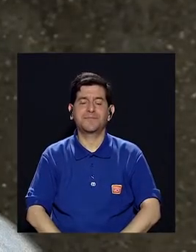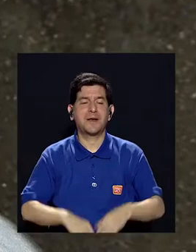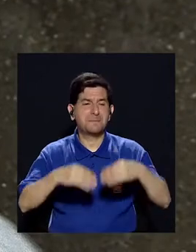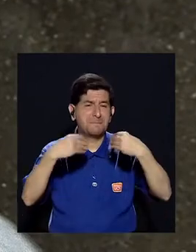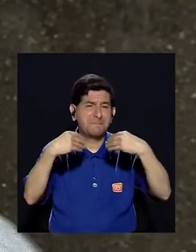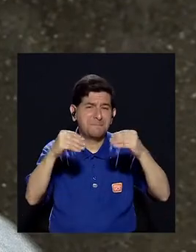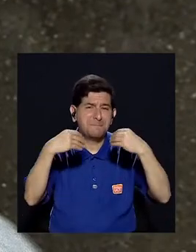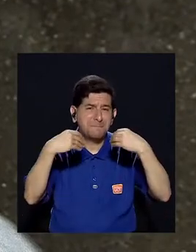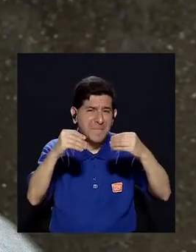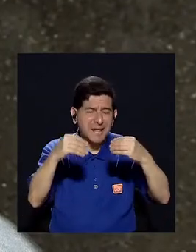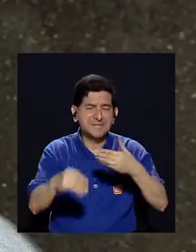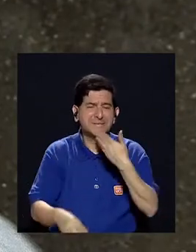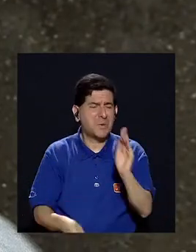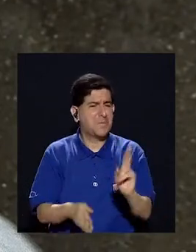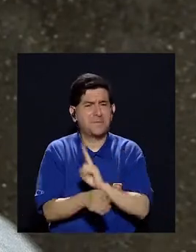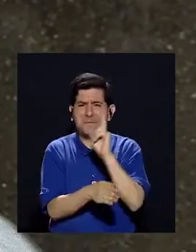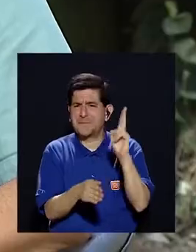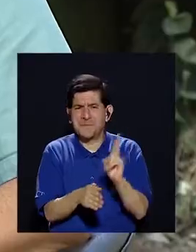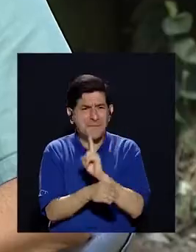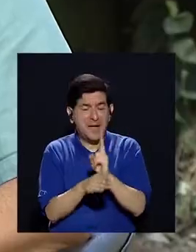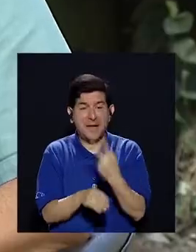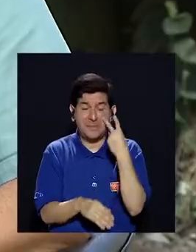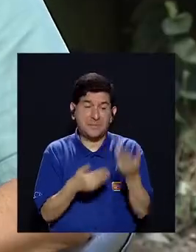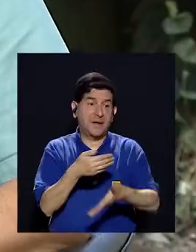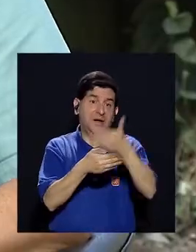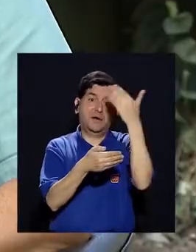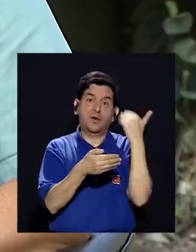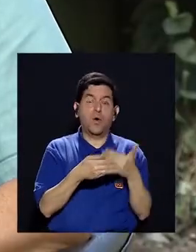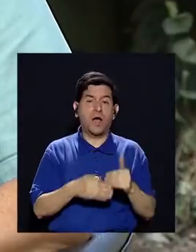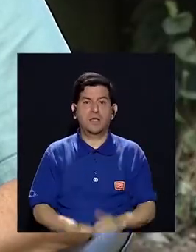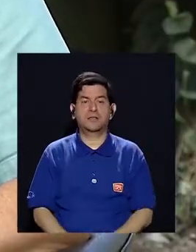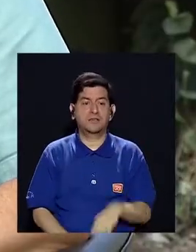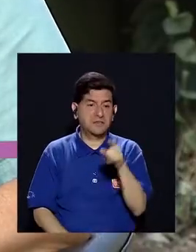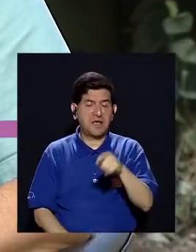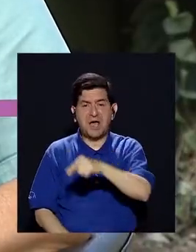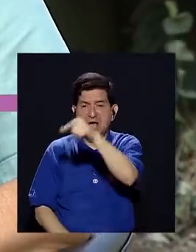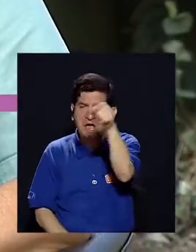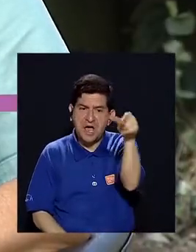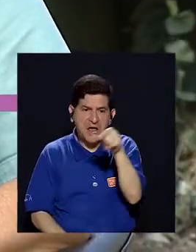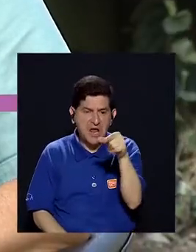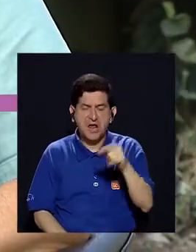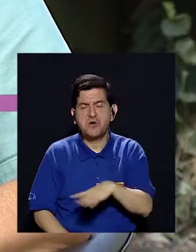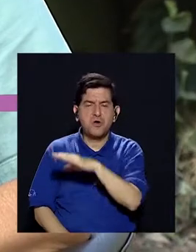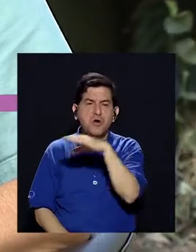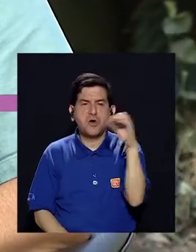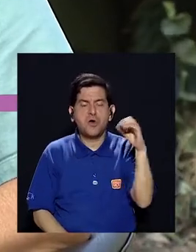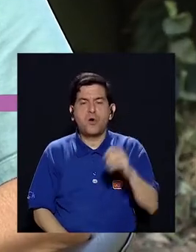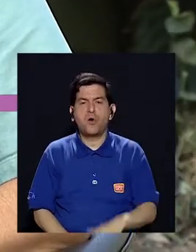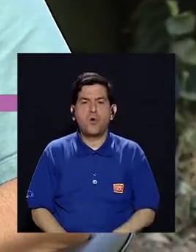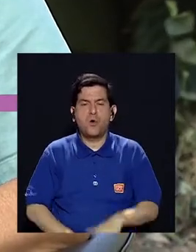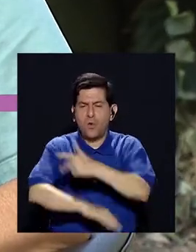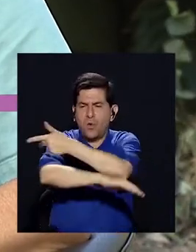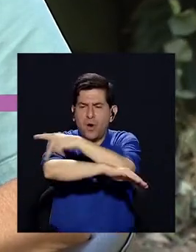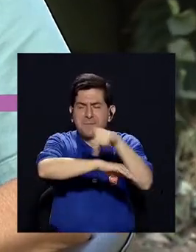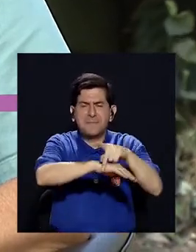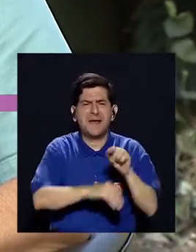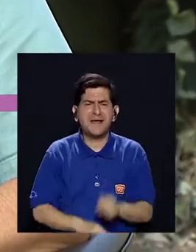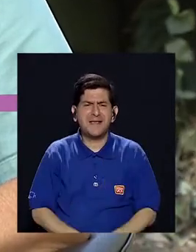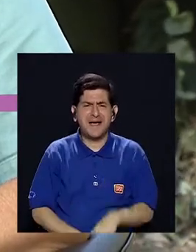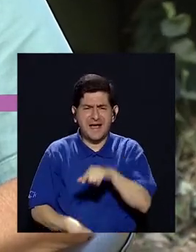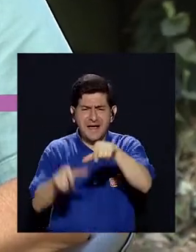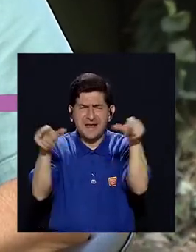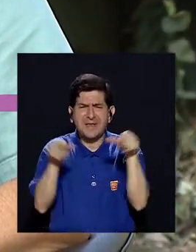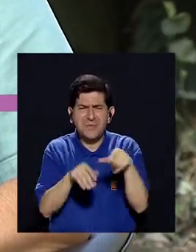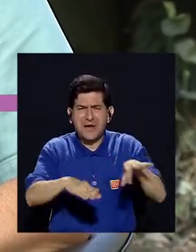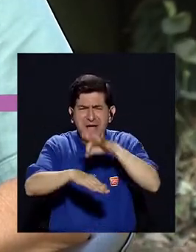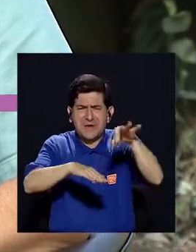los plásticos mal utilizados, ya lo vimos anteriormente, se depositan en los ríos, se depositan en las playas, son criaderos de mosquitos que